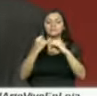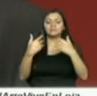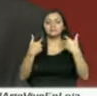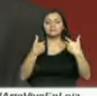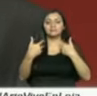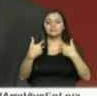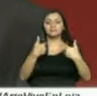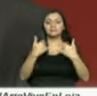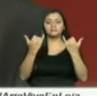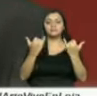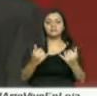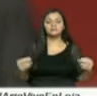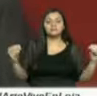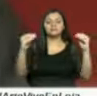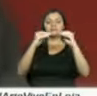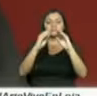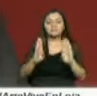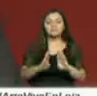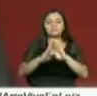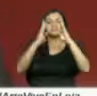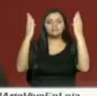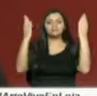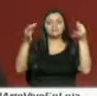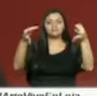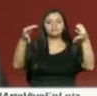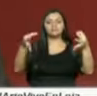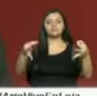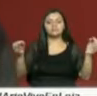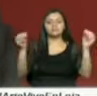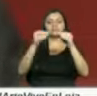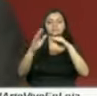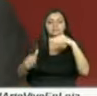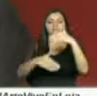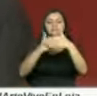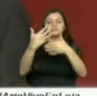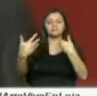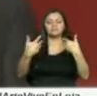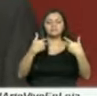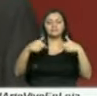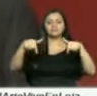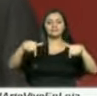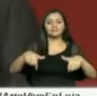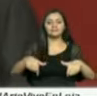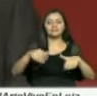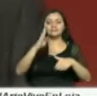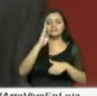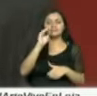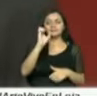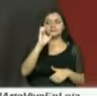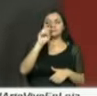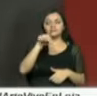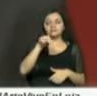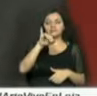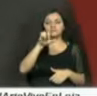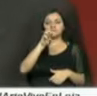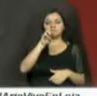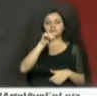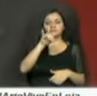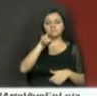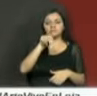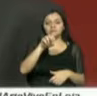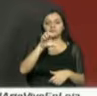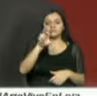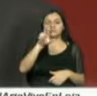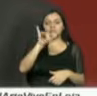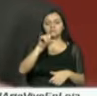de Loja y la apertura oficial del más moderno teatro del Ecuador y uno de los más modernos de